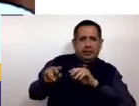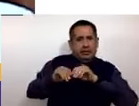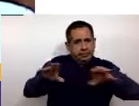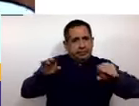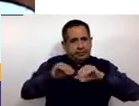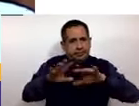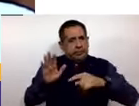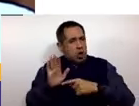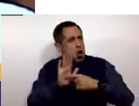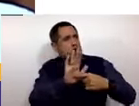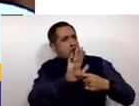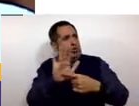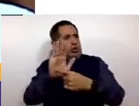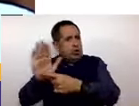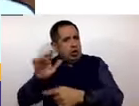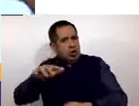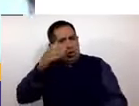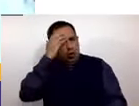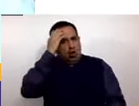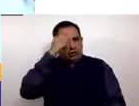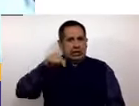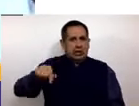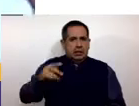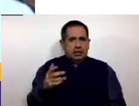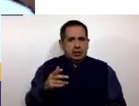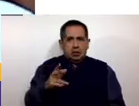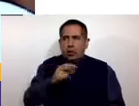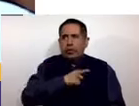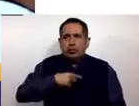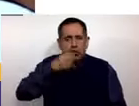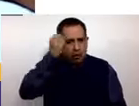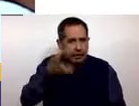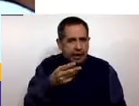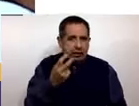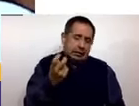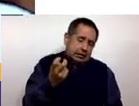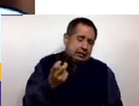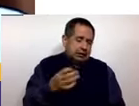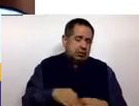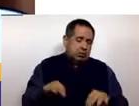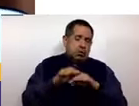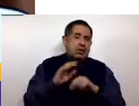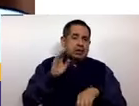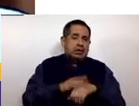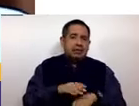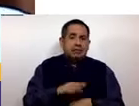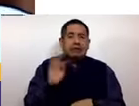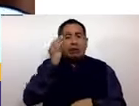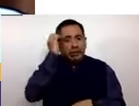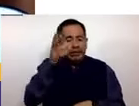pueda, porque no se nos puede olvidar, también eso es el riesgo, me parece.